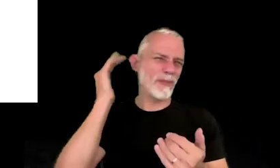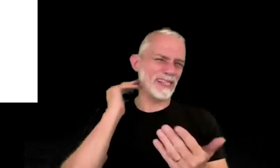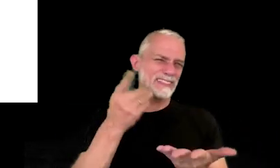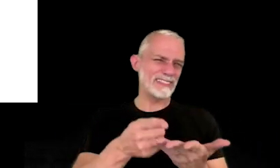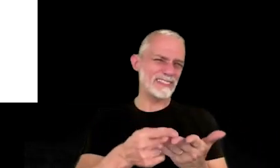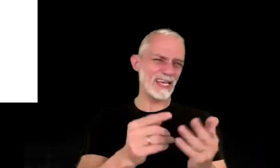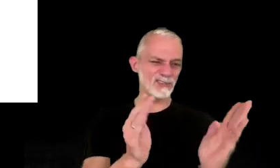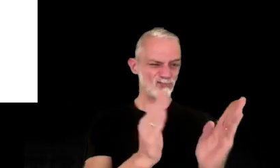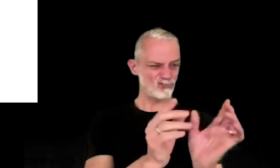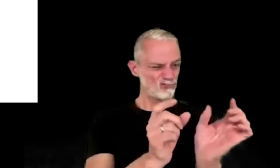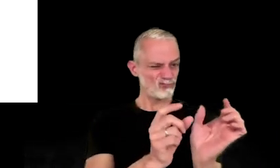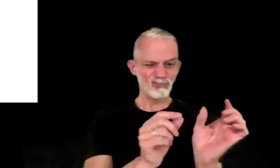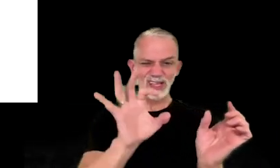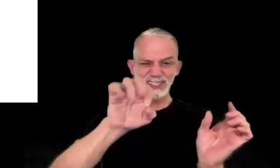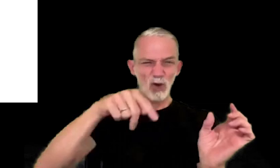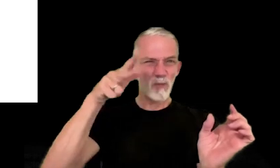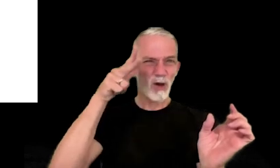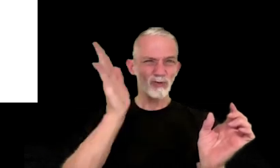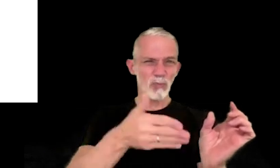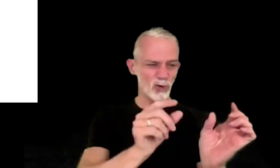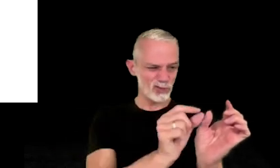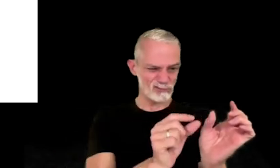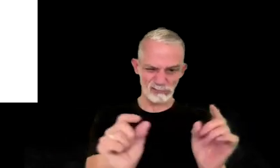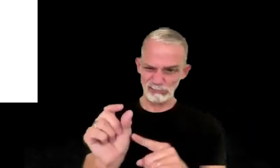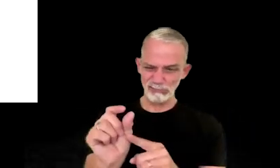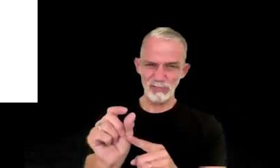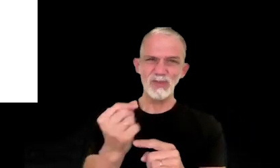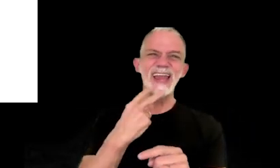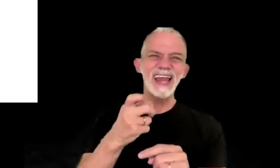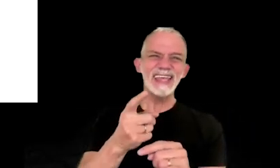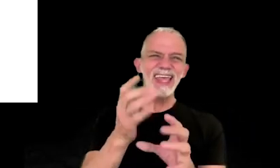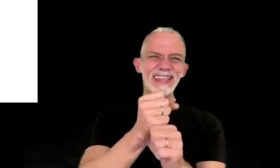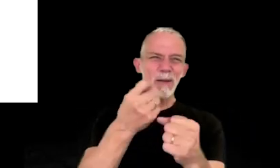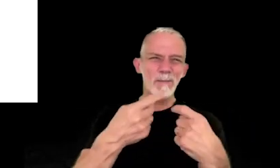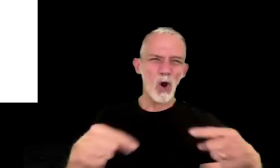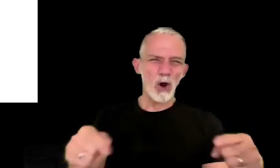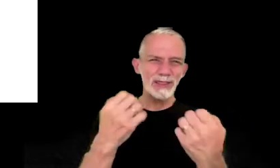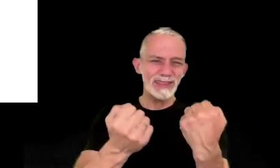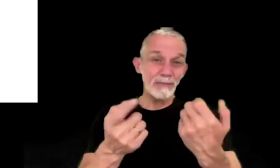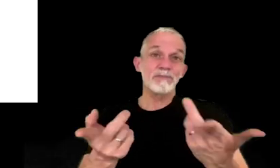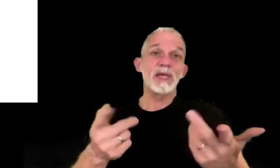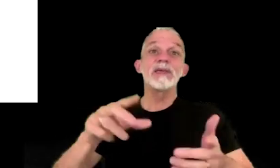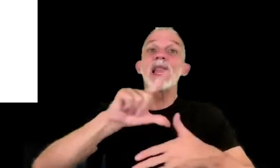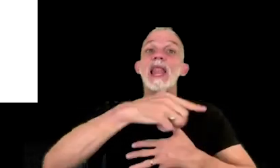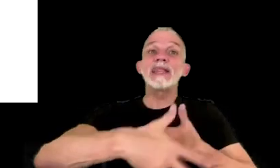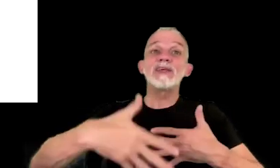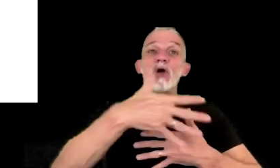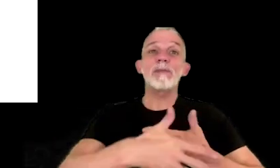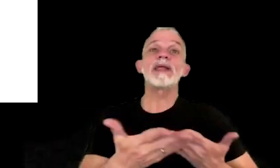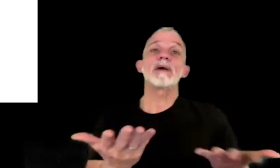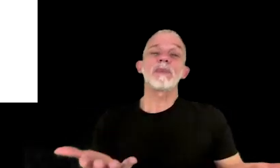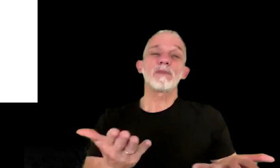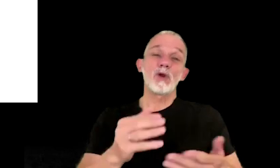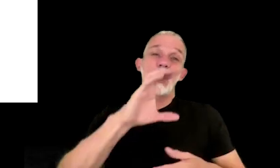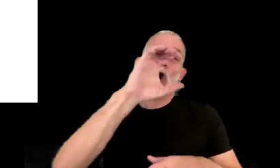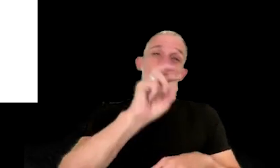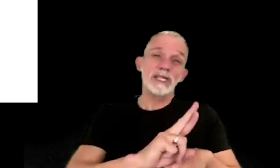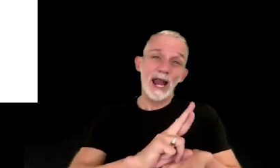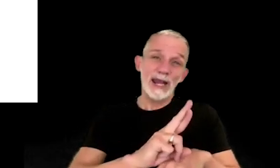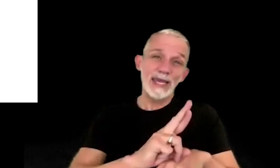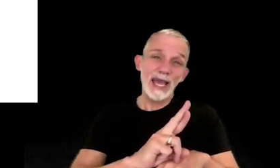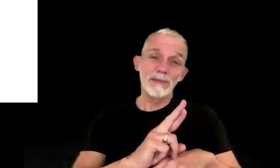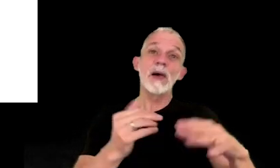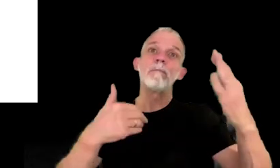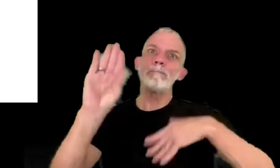orden del 0,8% entre energía y transporte. Y en nuestra Latinoamérica, ¿qué pasa? Bueno, Costa Rica es el que